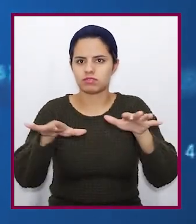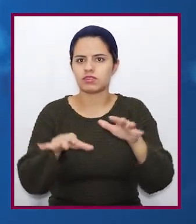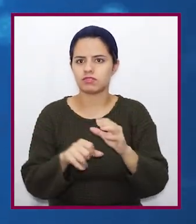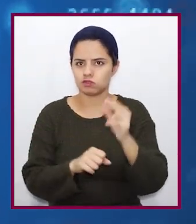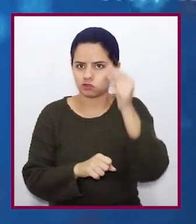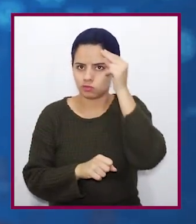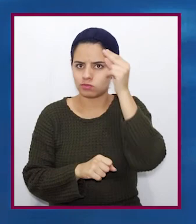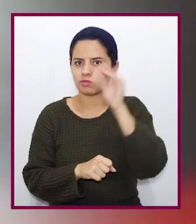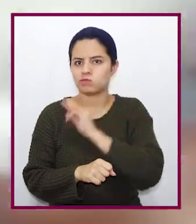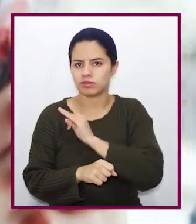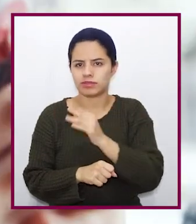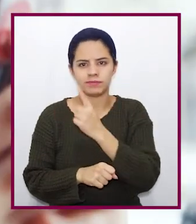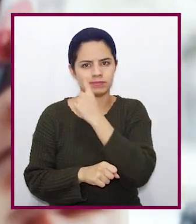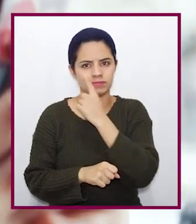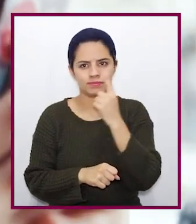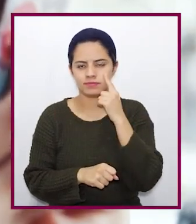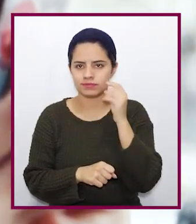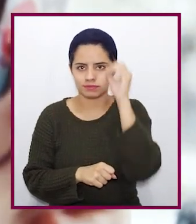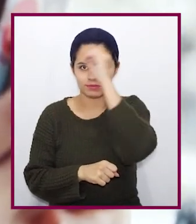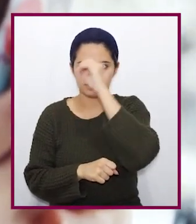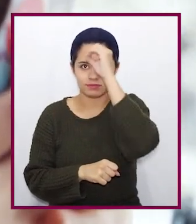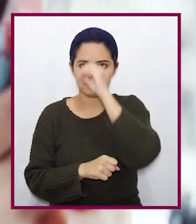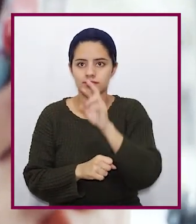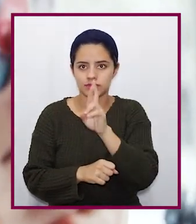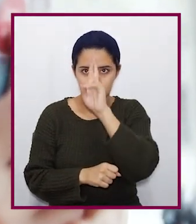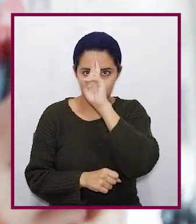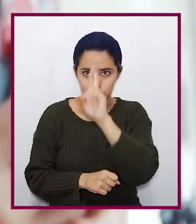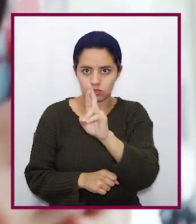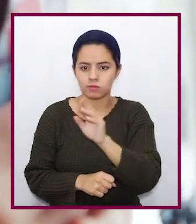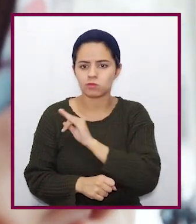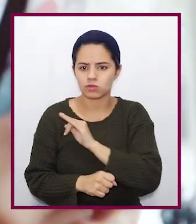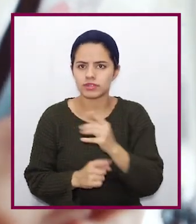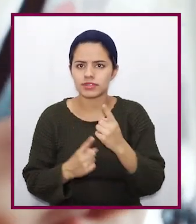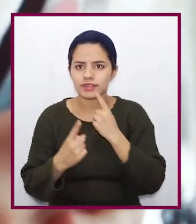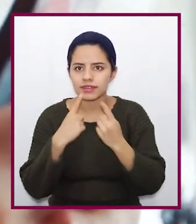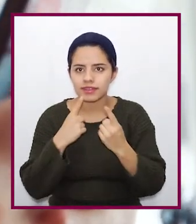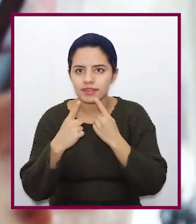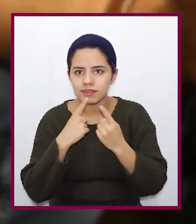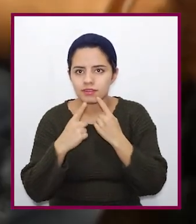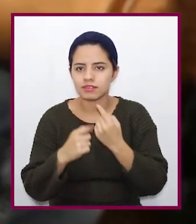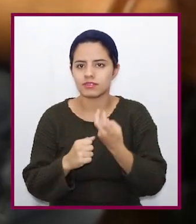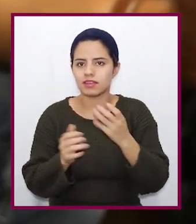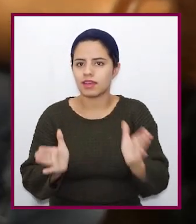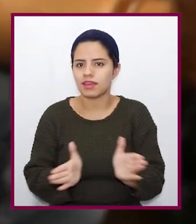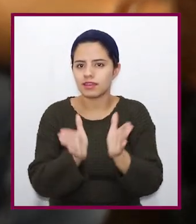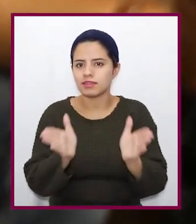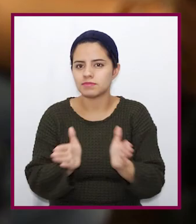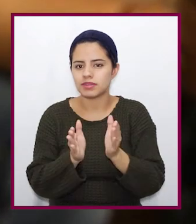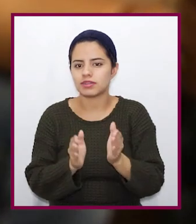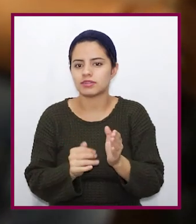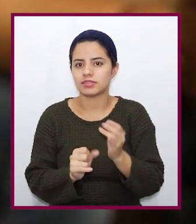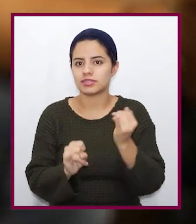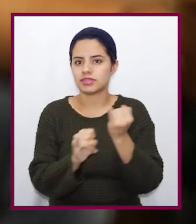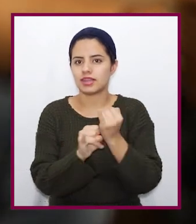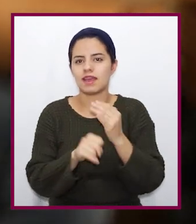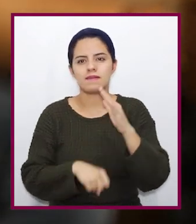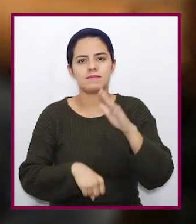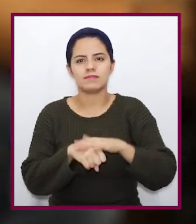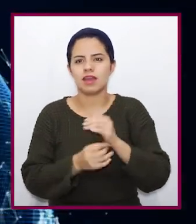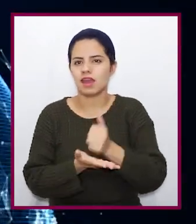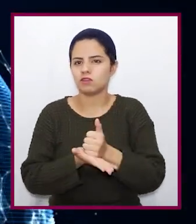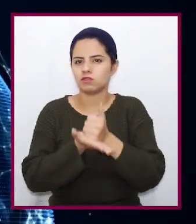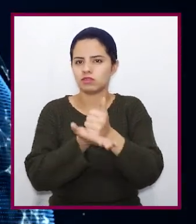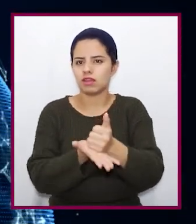de forma respetuosa. Si promovemos el diálogo, podríamos hacer de esta herramienta digital el instrumento que más habrá ayudado a la